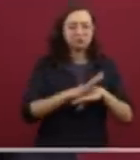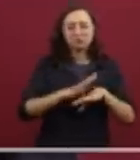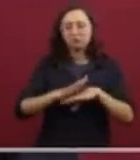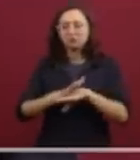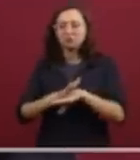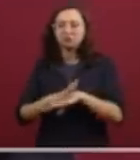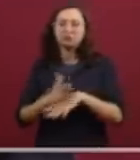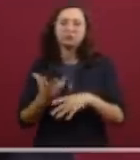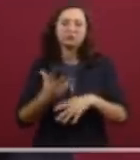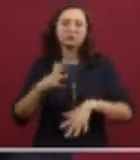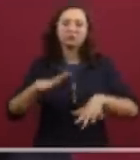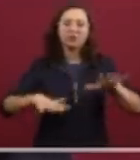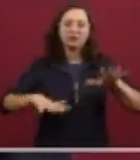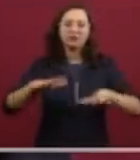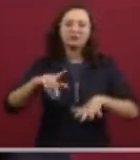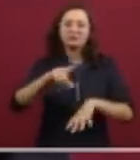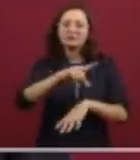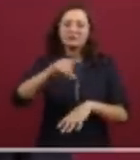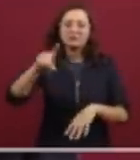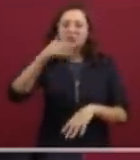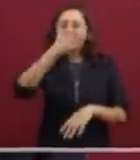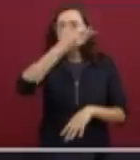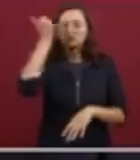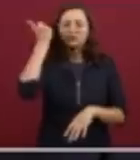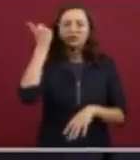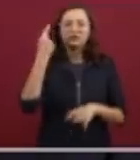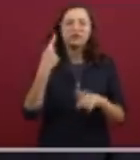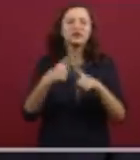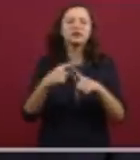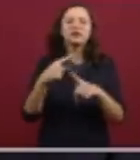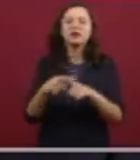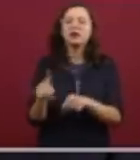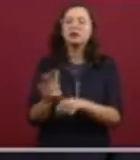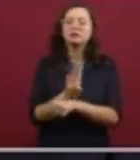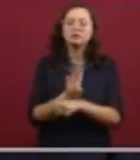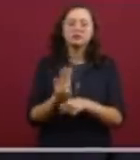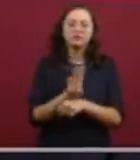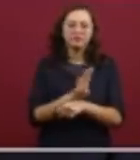y a veces se desconoce quiénes son los que se benefician.